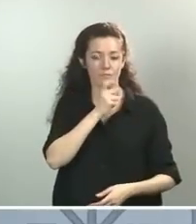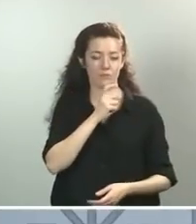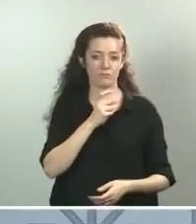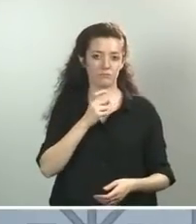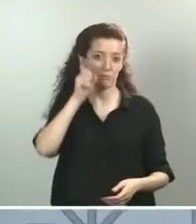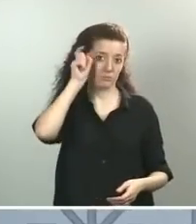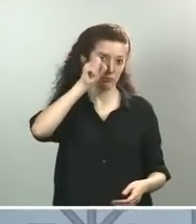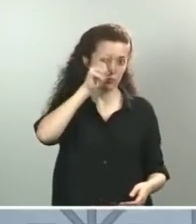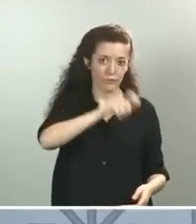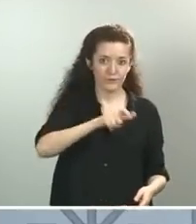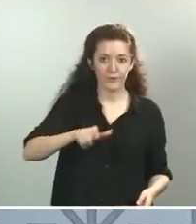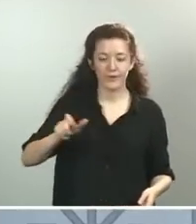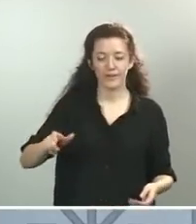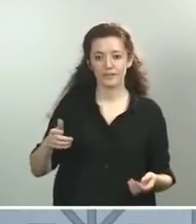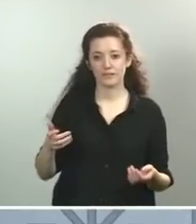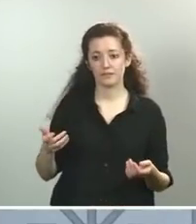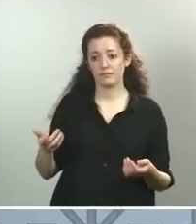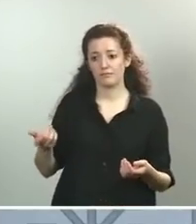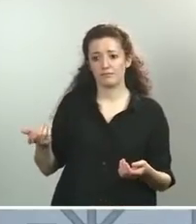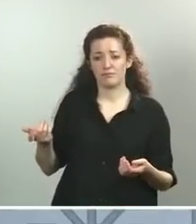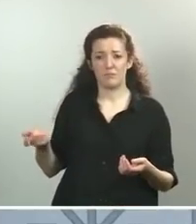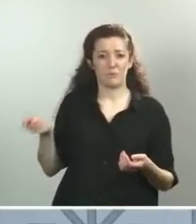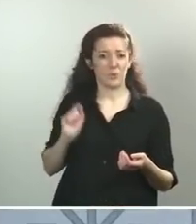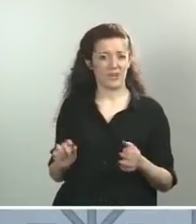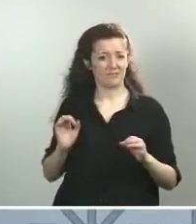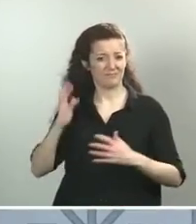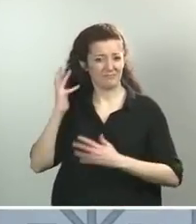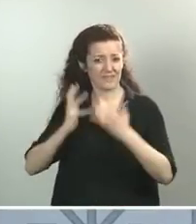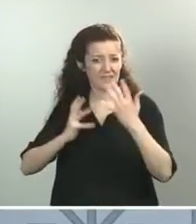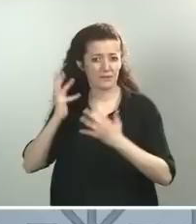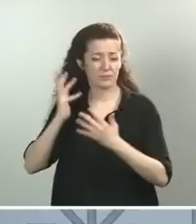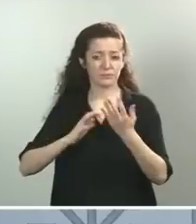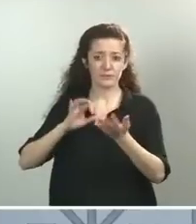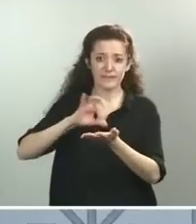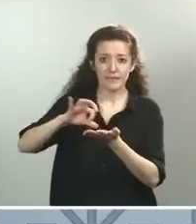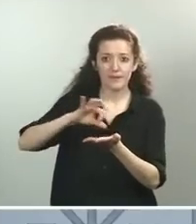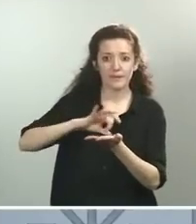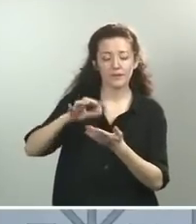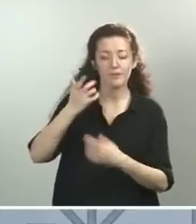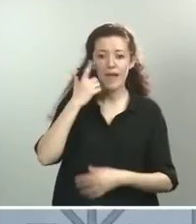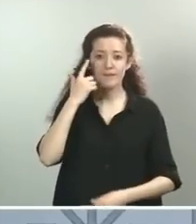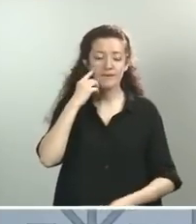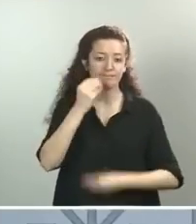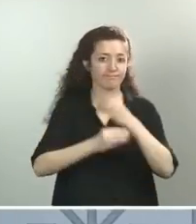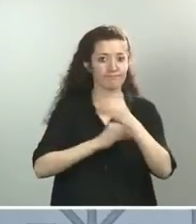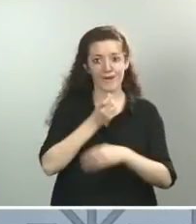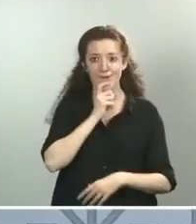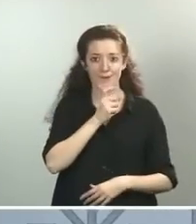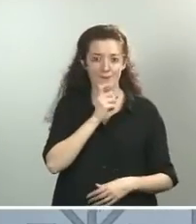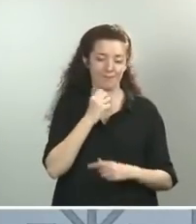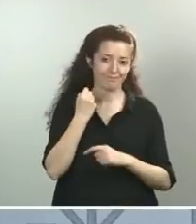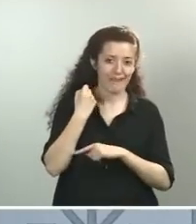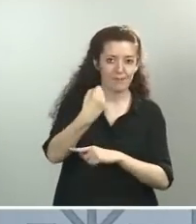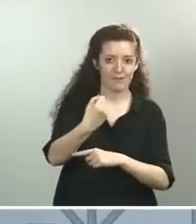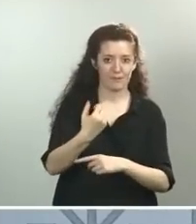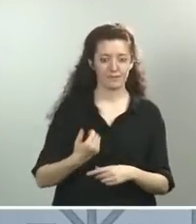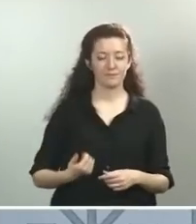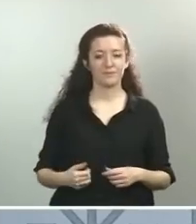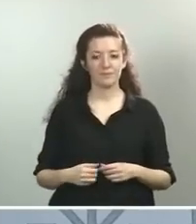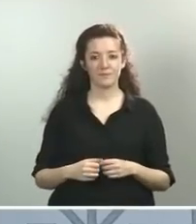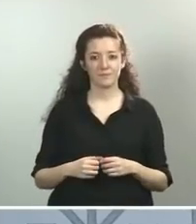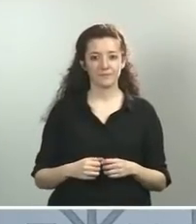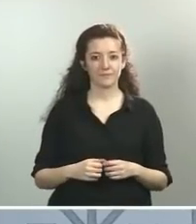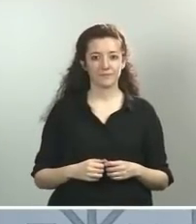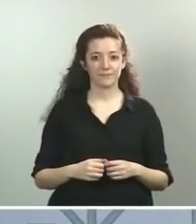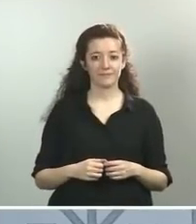ao personal administrativo e de servicios e como podíamos facer. E, finalmente, chegamos a un acordo con a Conferencia de